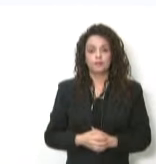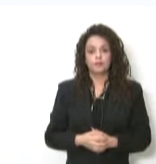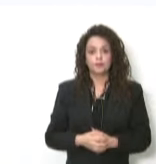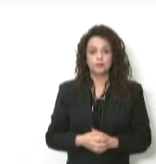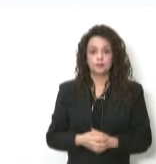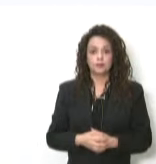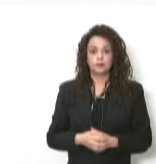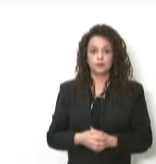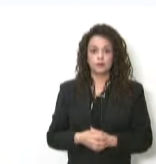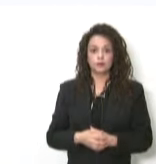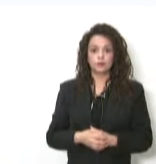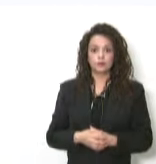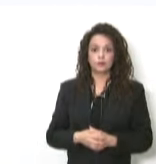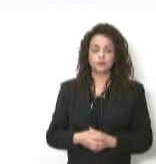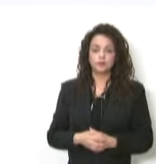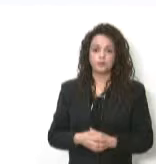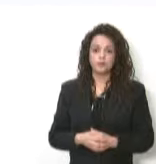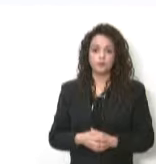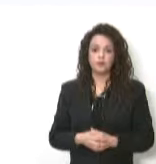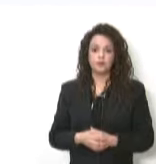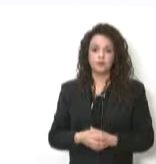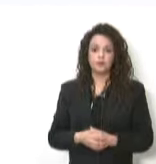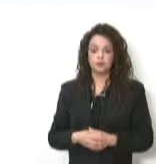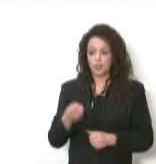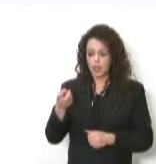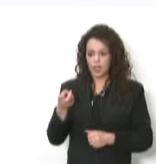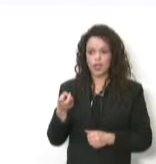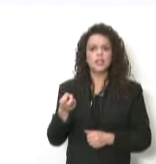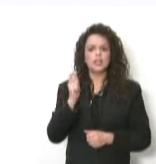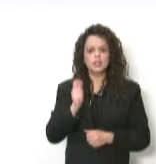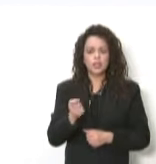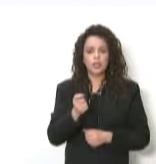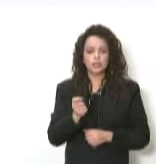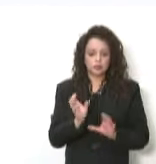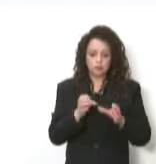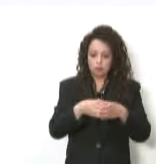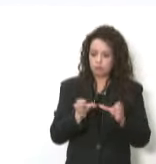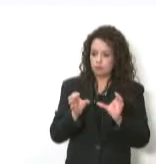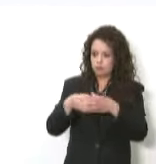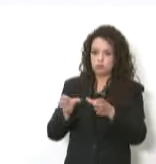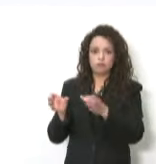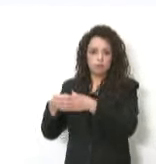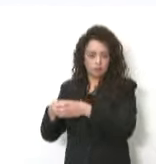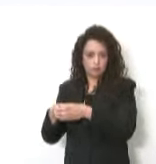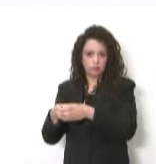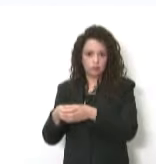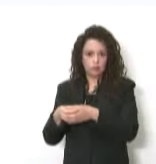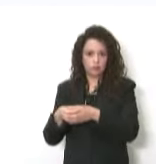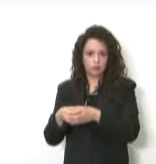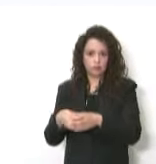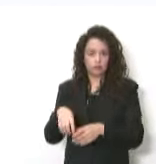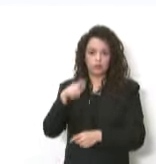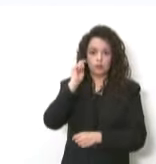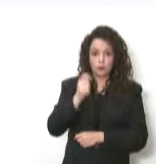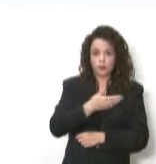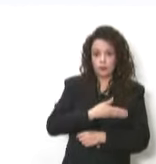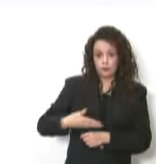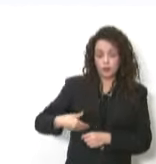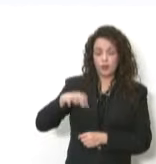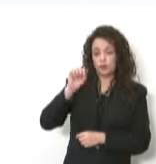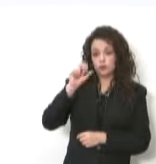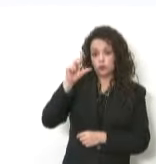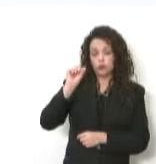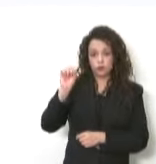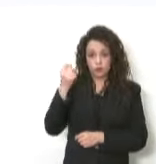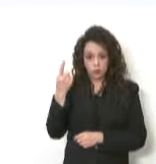Esto es ya por sector. El ejecutivo trae una calificación 78.61,